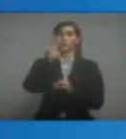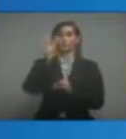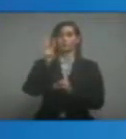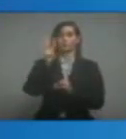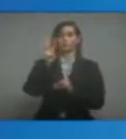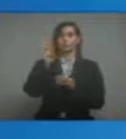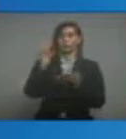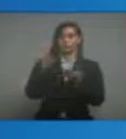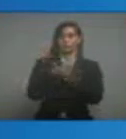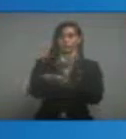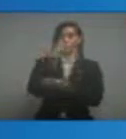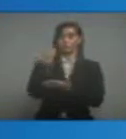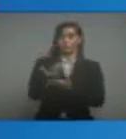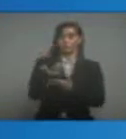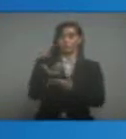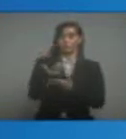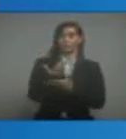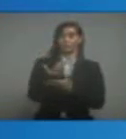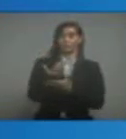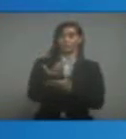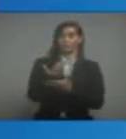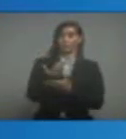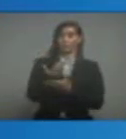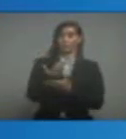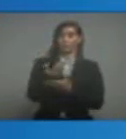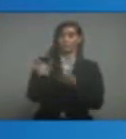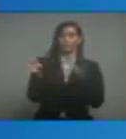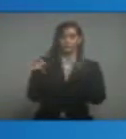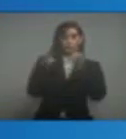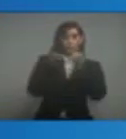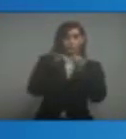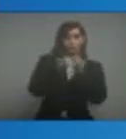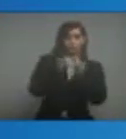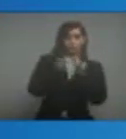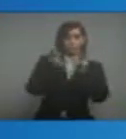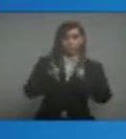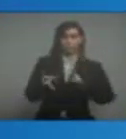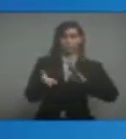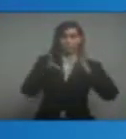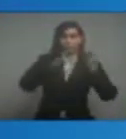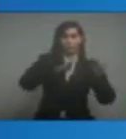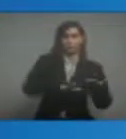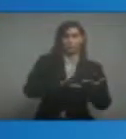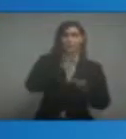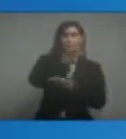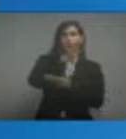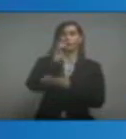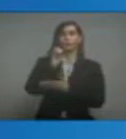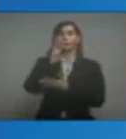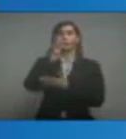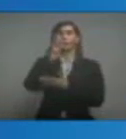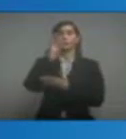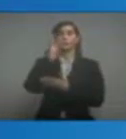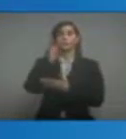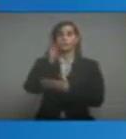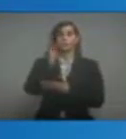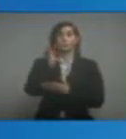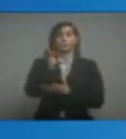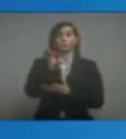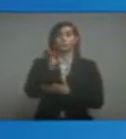nuevos registrados y un acumulado de fallecidos de 446